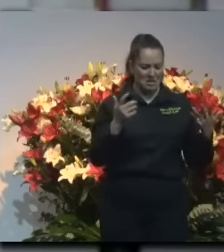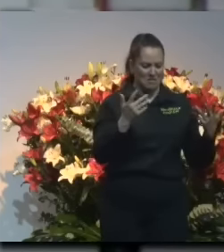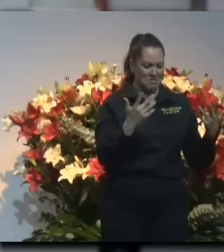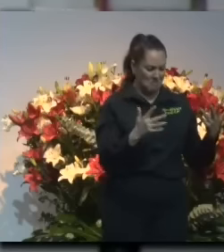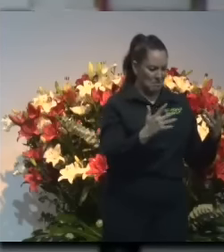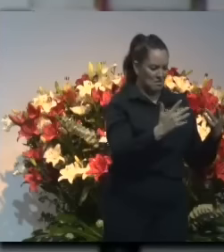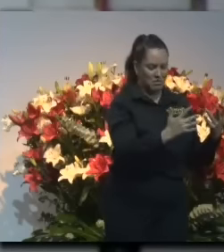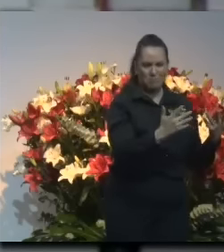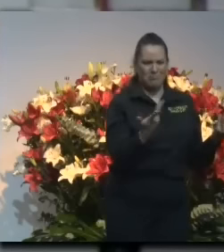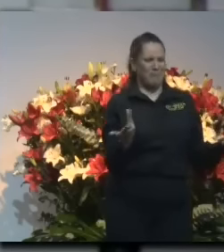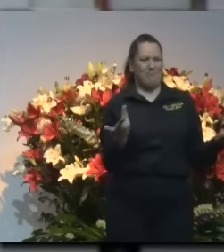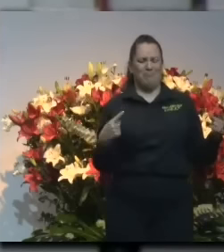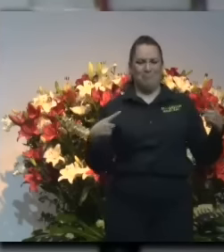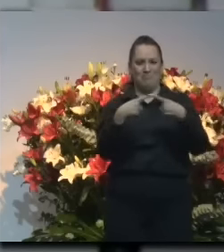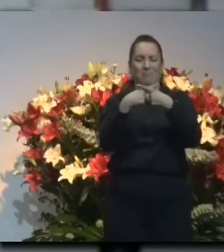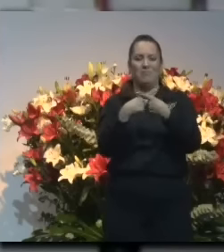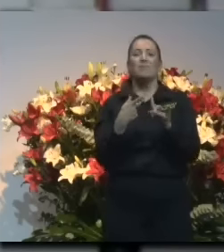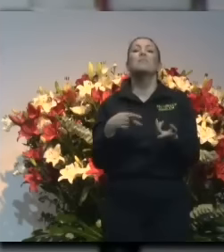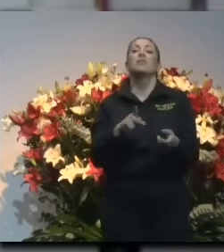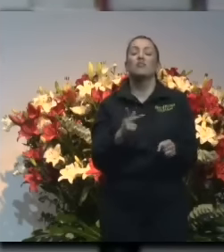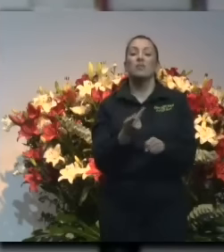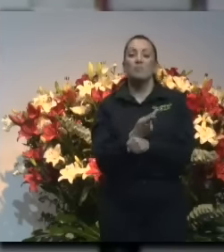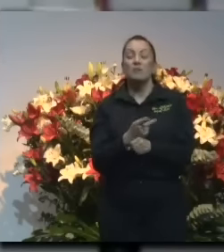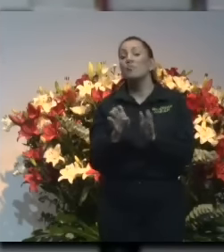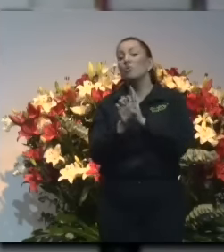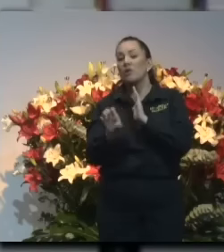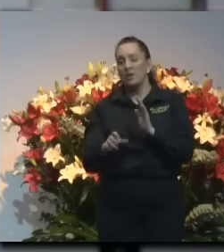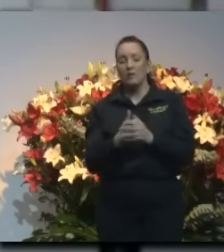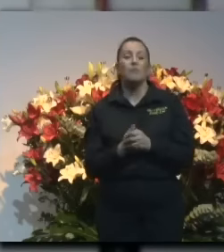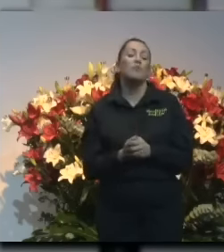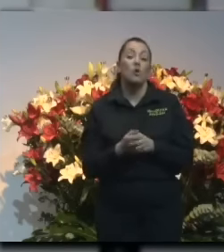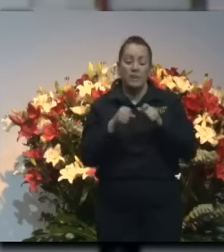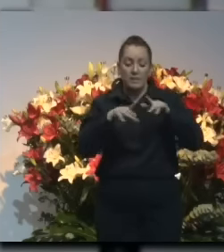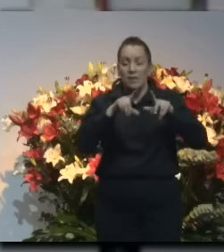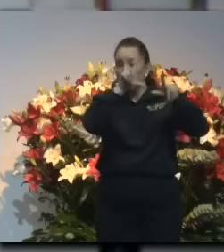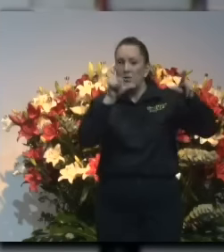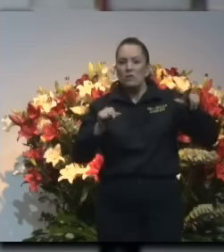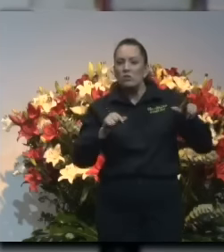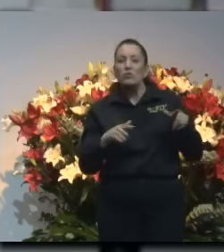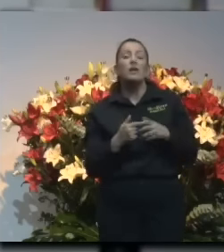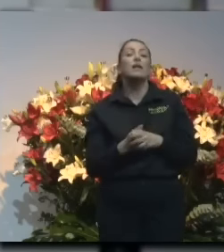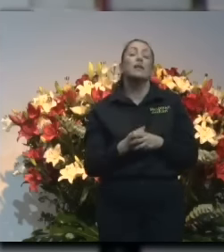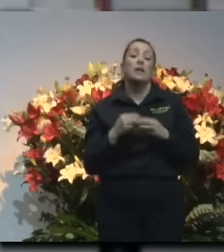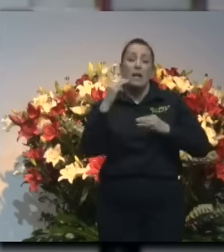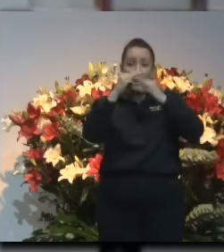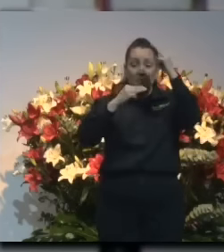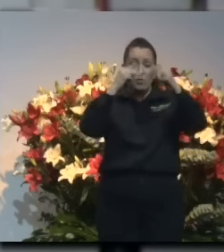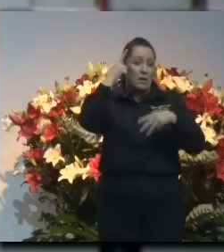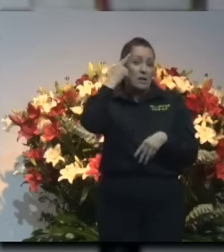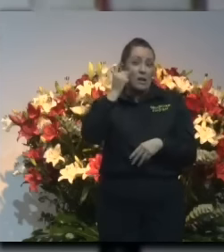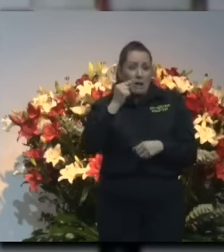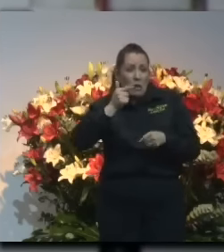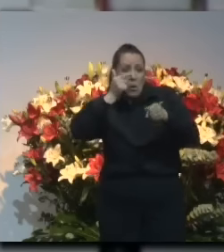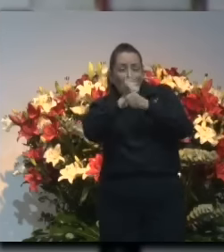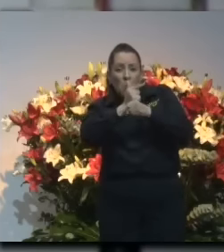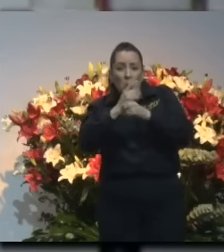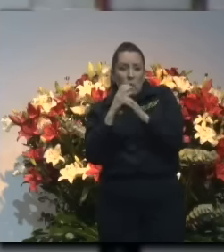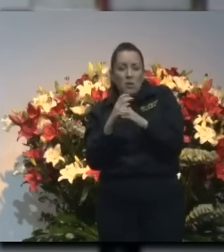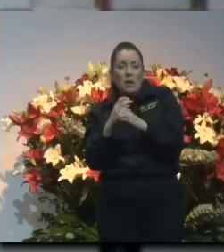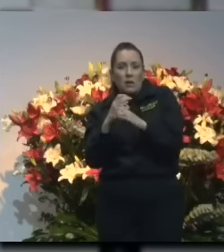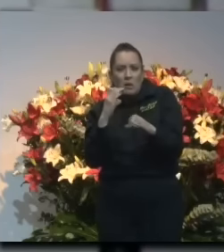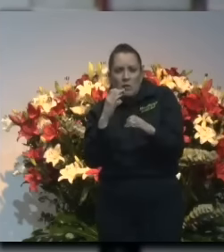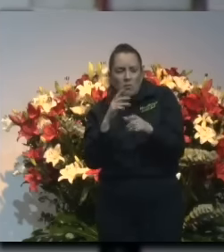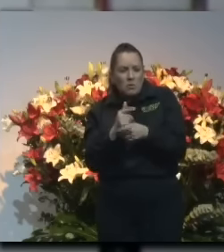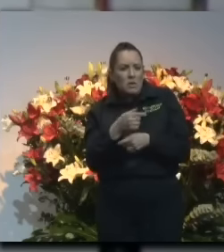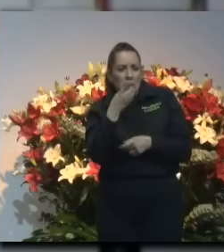no registra, pues cuando encuentran una camioneta como la que apareció en la montaña en la Sierra de Guerrero, pues que se